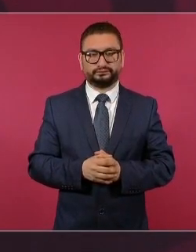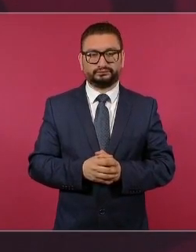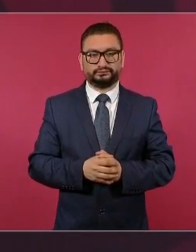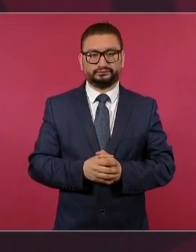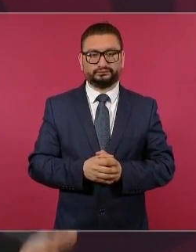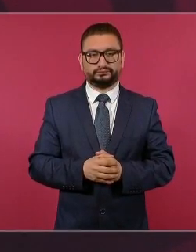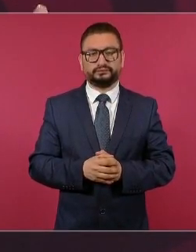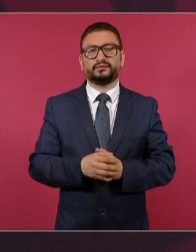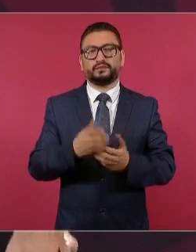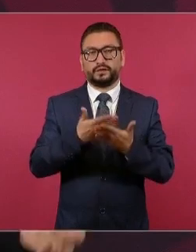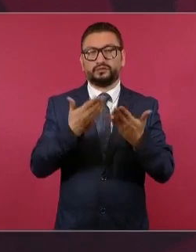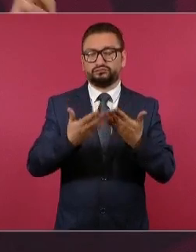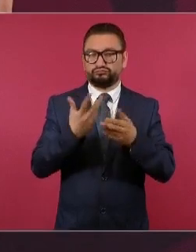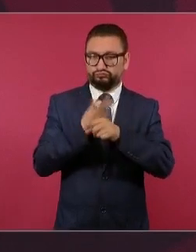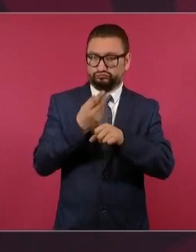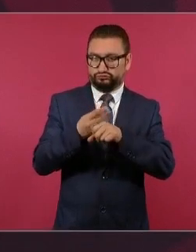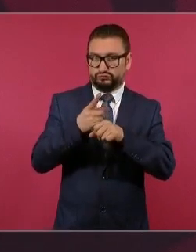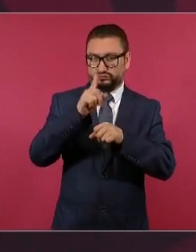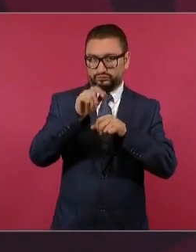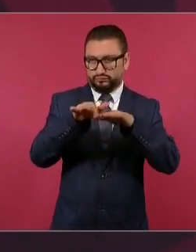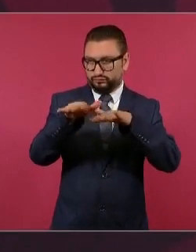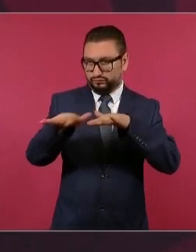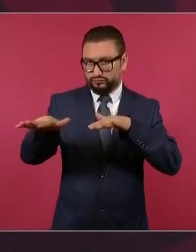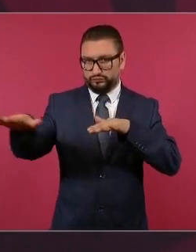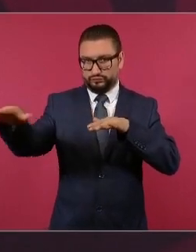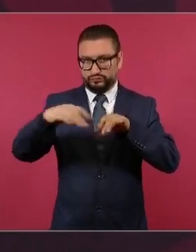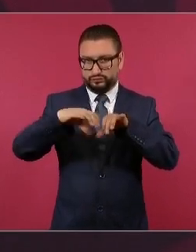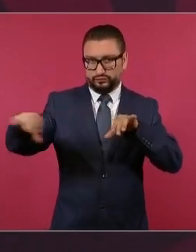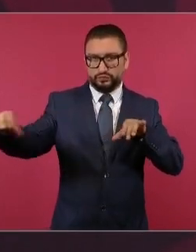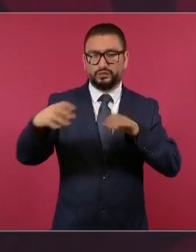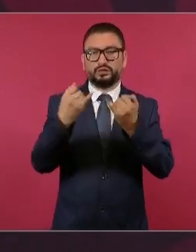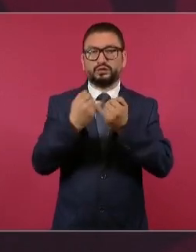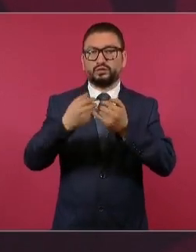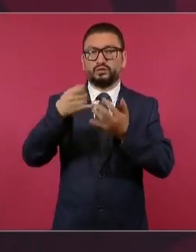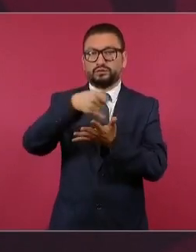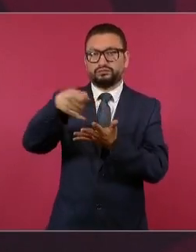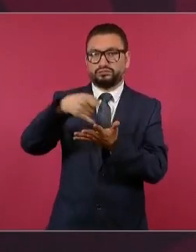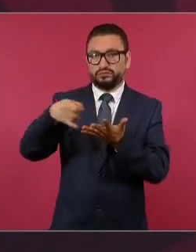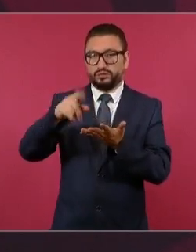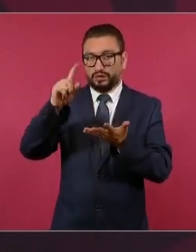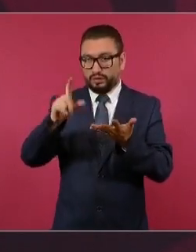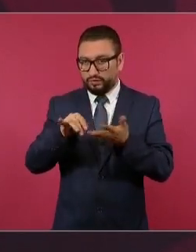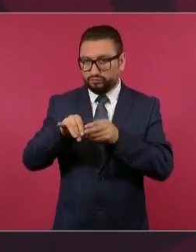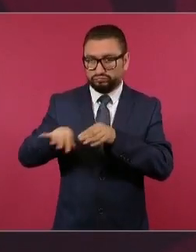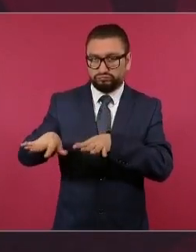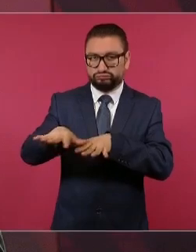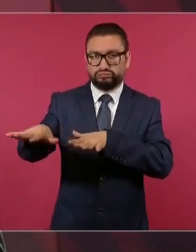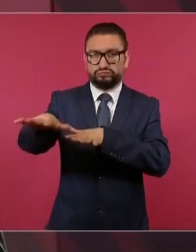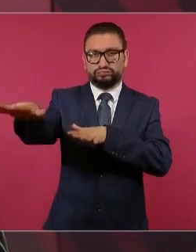Estamos haciendo un acueducto y le estamos haciendo un distrito de riego,